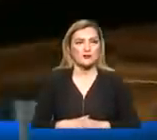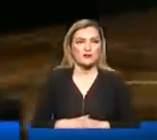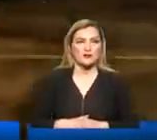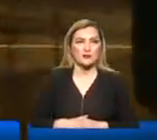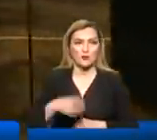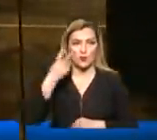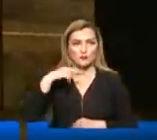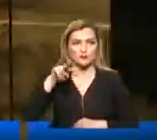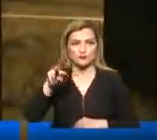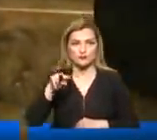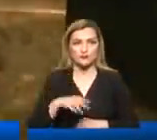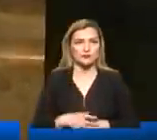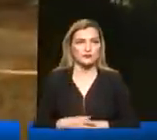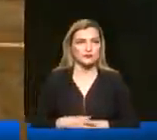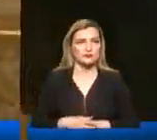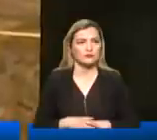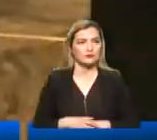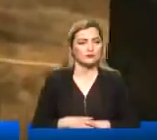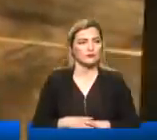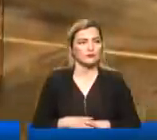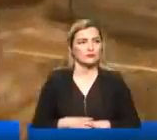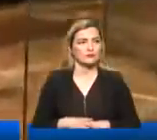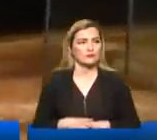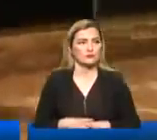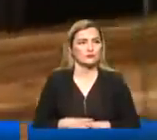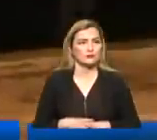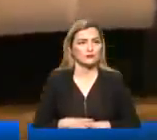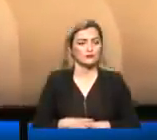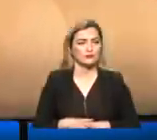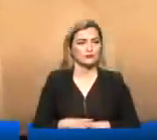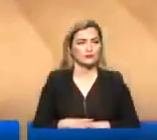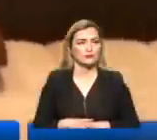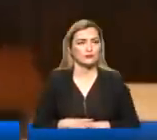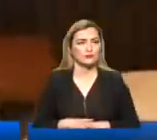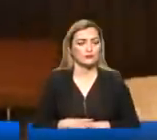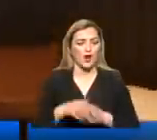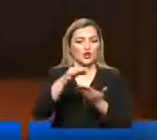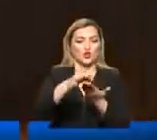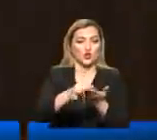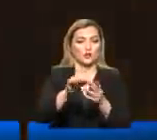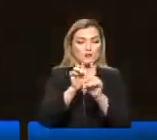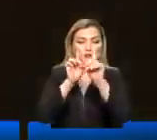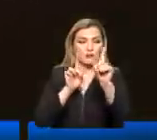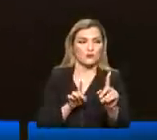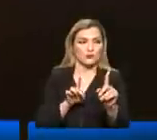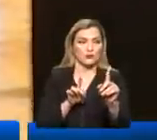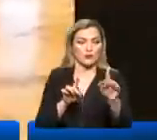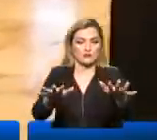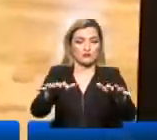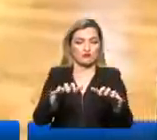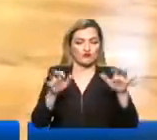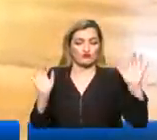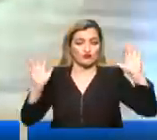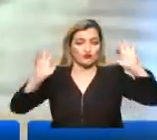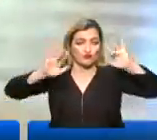las medidas que se están llevando a cabo dentro de este espacio. También hay zonas de distanciamiento, el aforo se ha reducido, el aforo